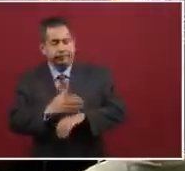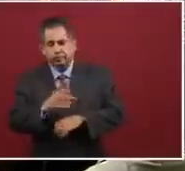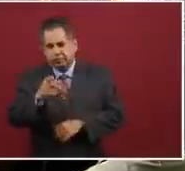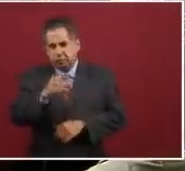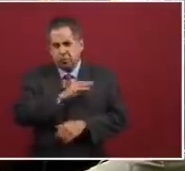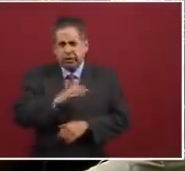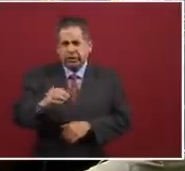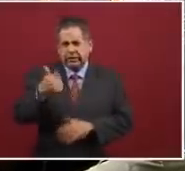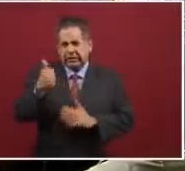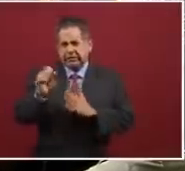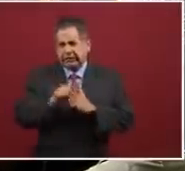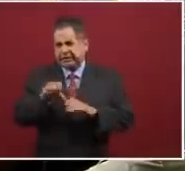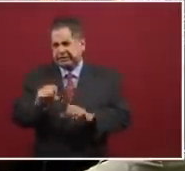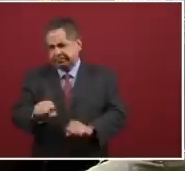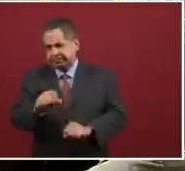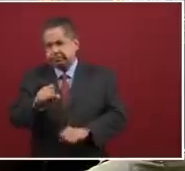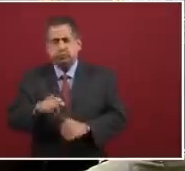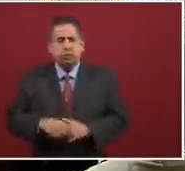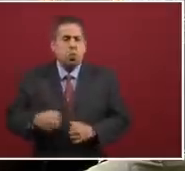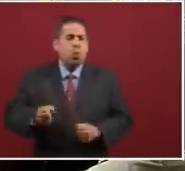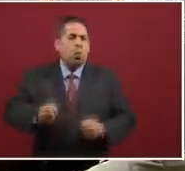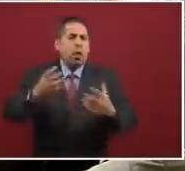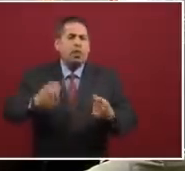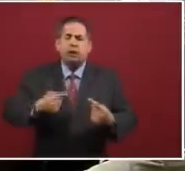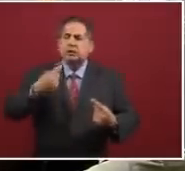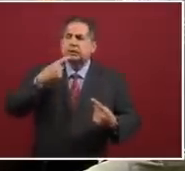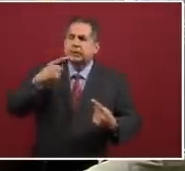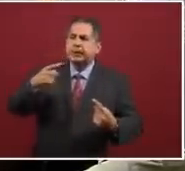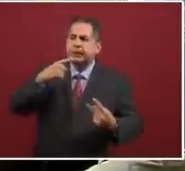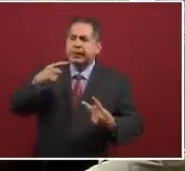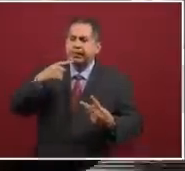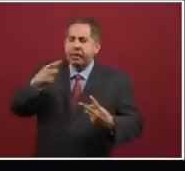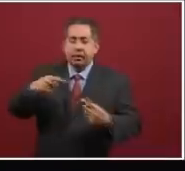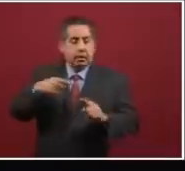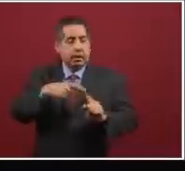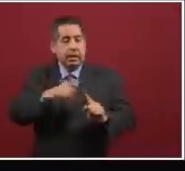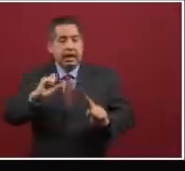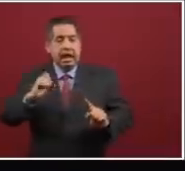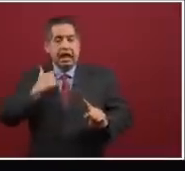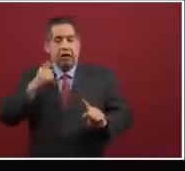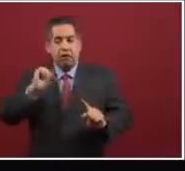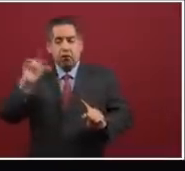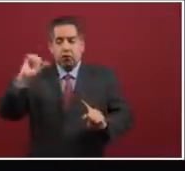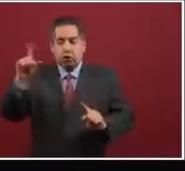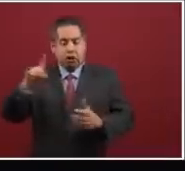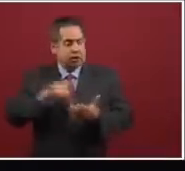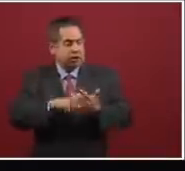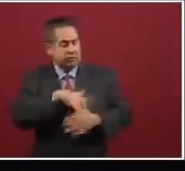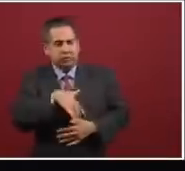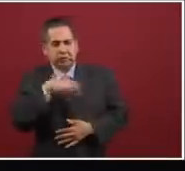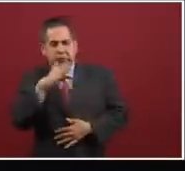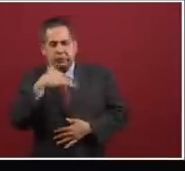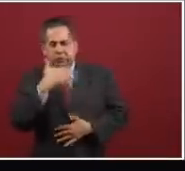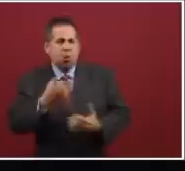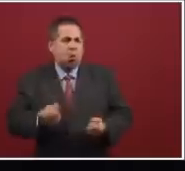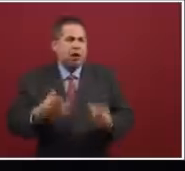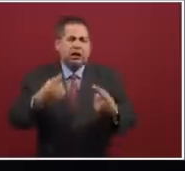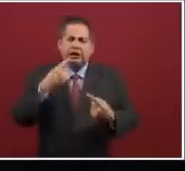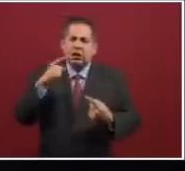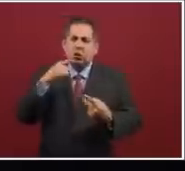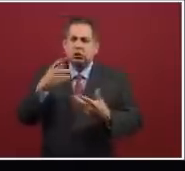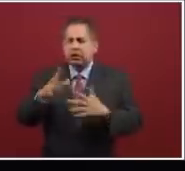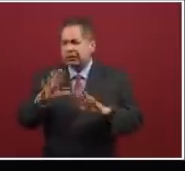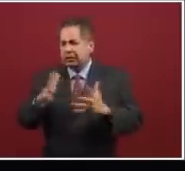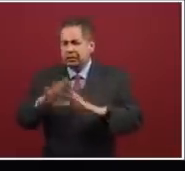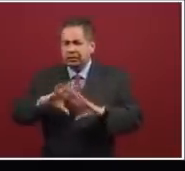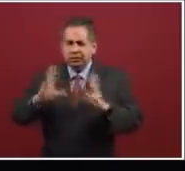y su gabinete. ¿Cuántas denuncias han interpuesto contra exfuncionarios por probables actos de corrupción? Si nos podría regalar una